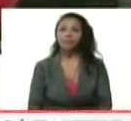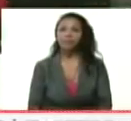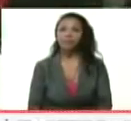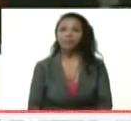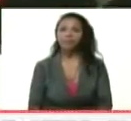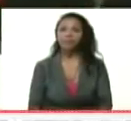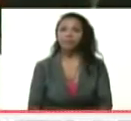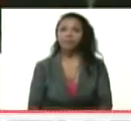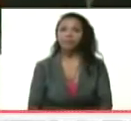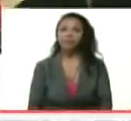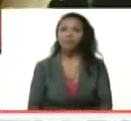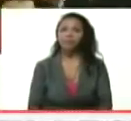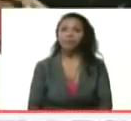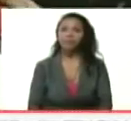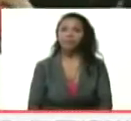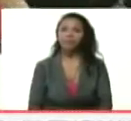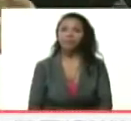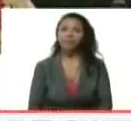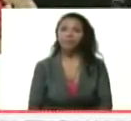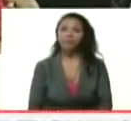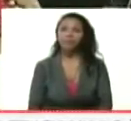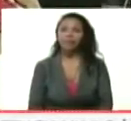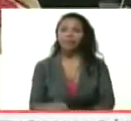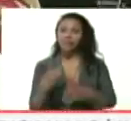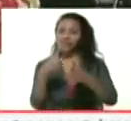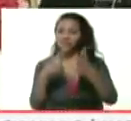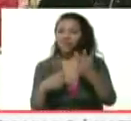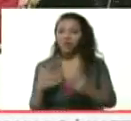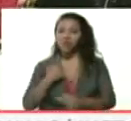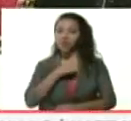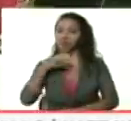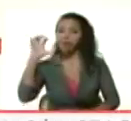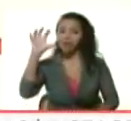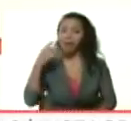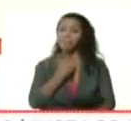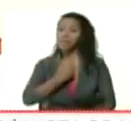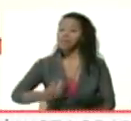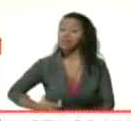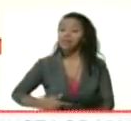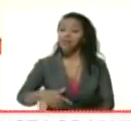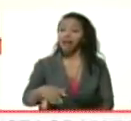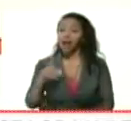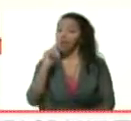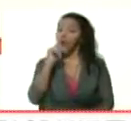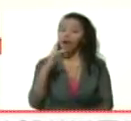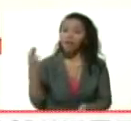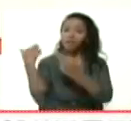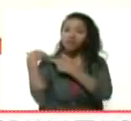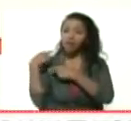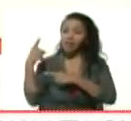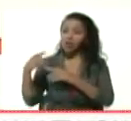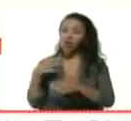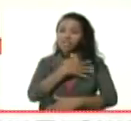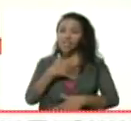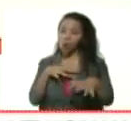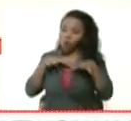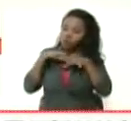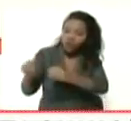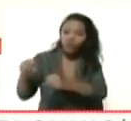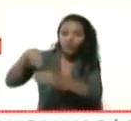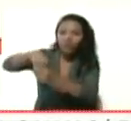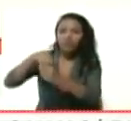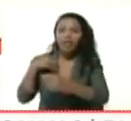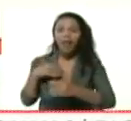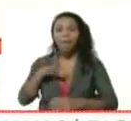quiso invadir nuestra patria. Y unos presidentes irresponsables quisieron invadir nuestra patria. Primer año. Se